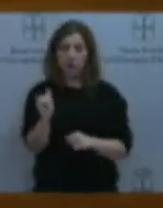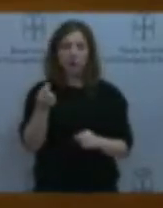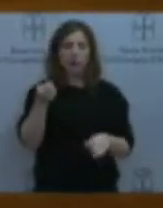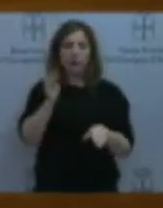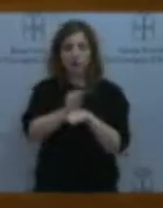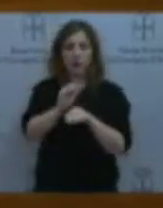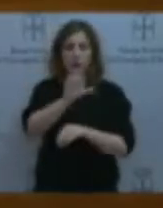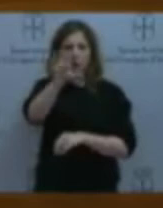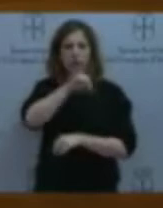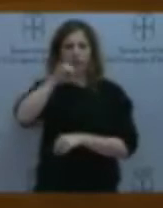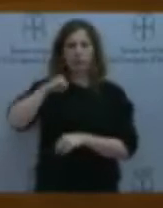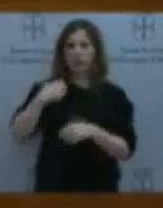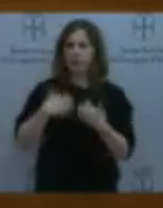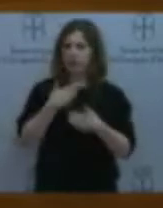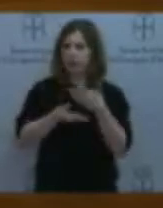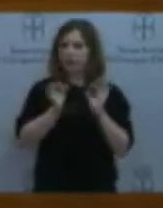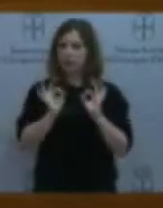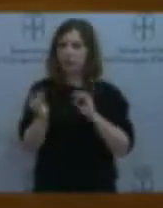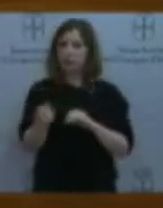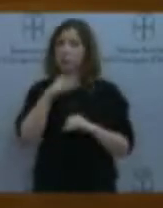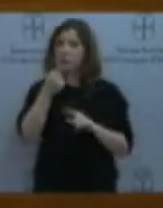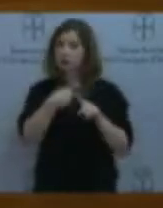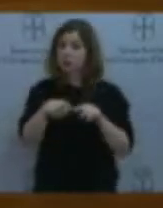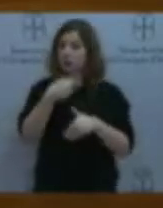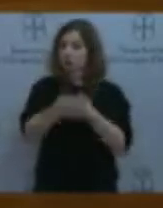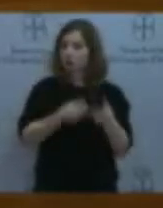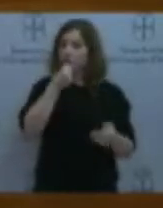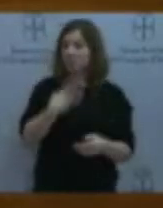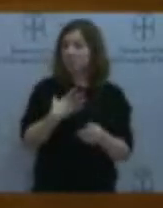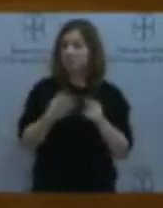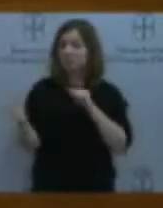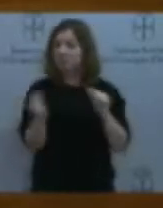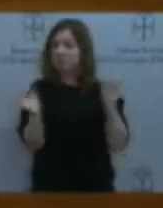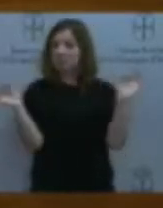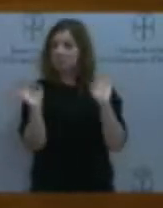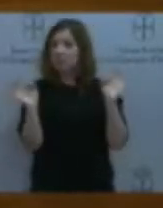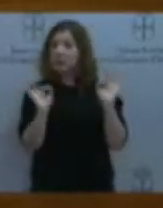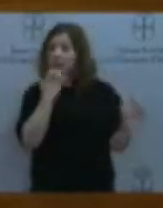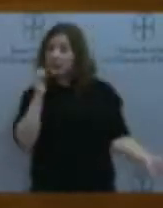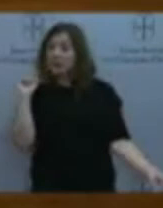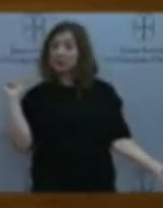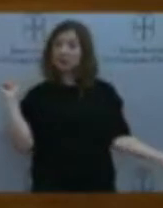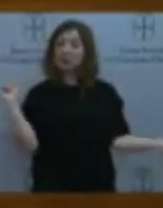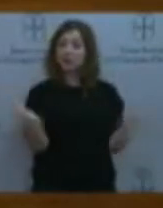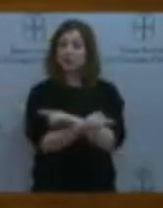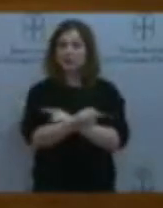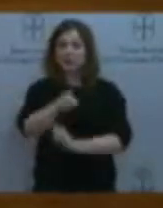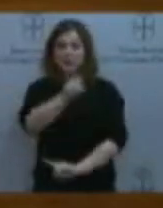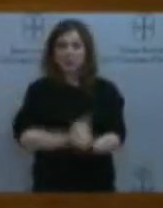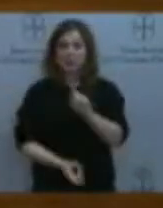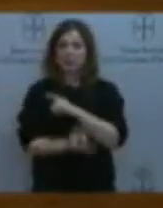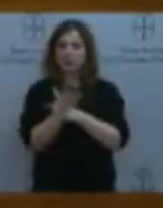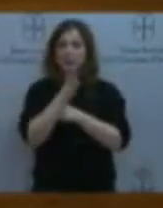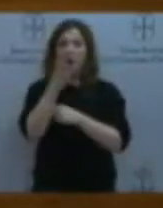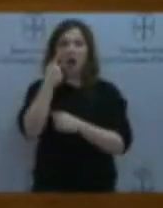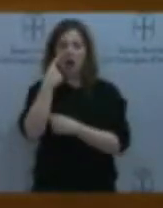financiación autonómica no funciona así. Por lo tanto, cuando las cosas van bien, nadie discute, pero cuando hay contracción, todo se pega por ver qué se hace